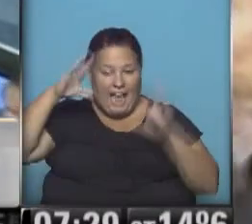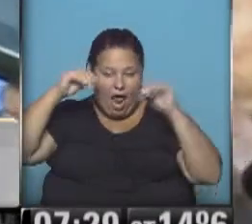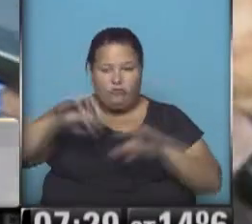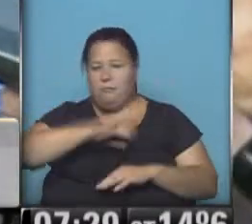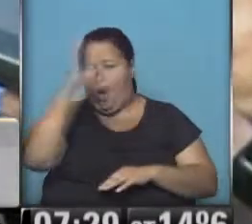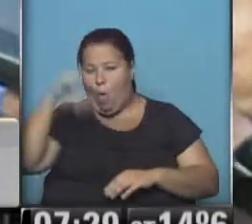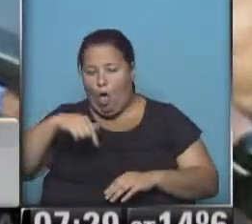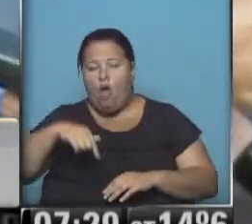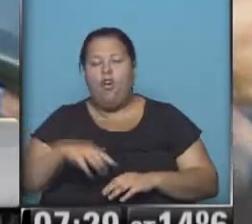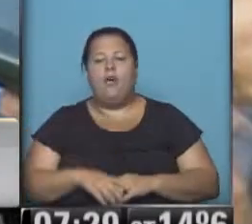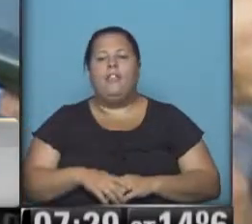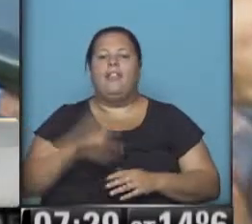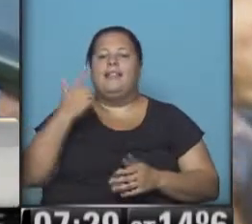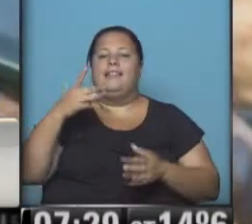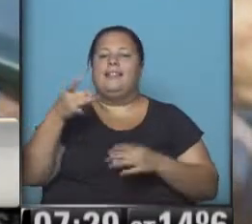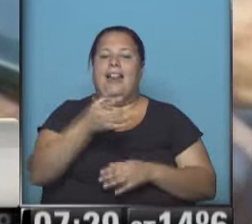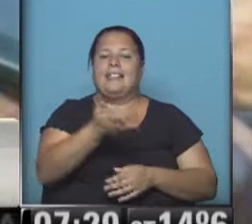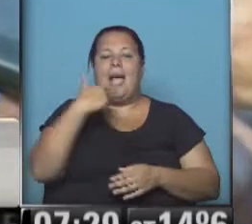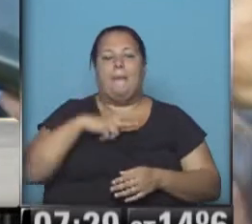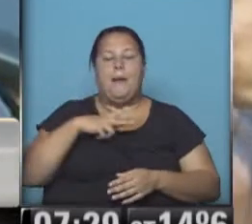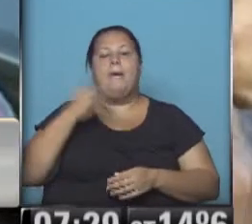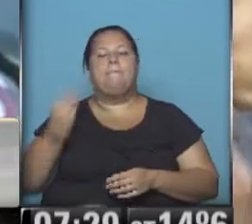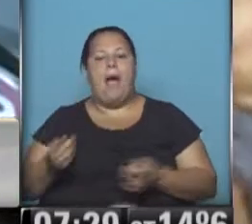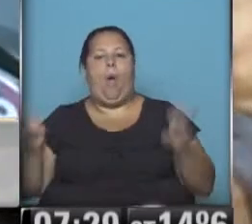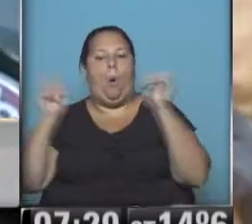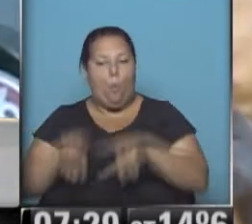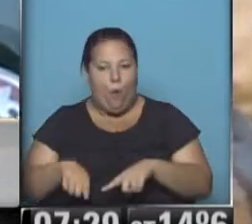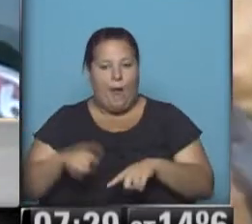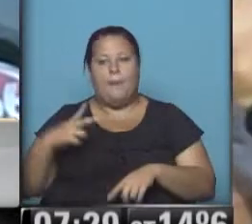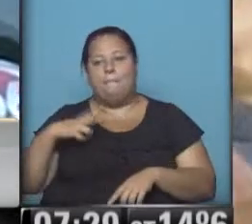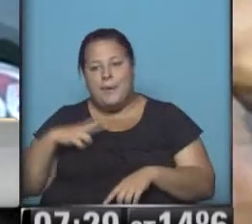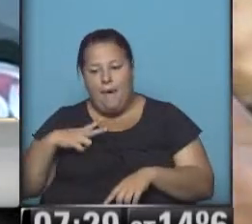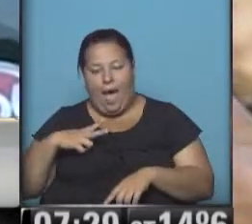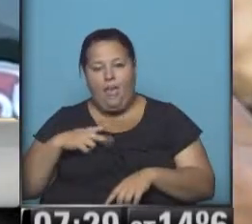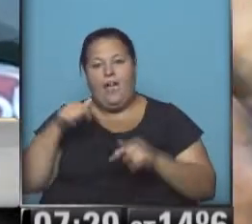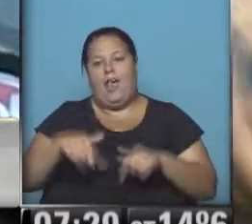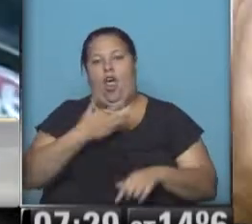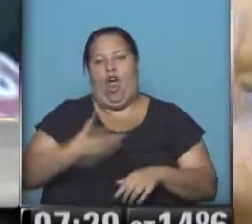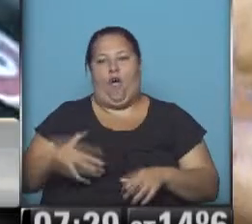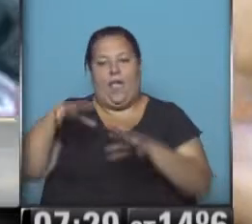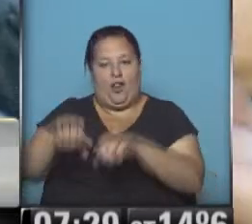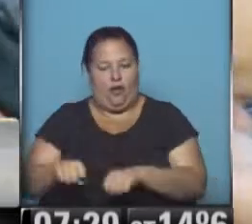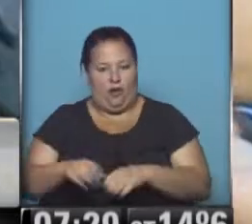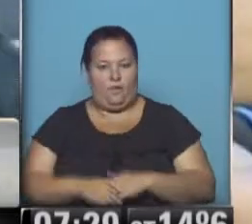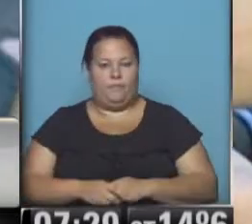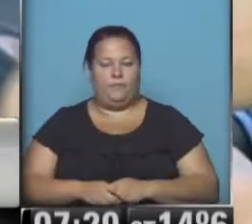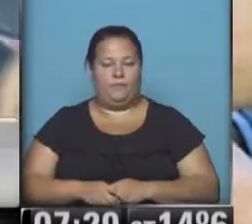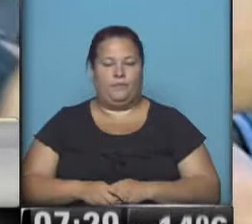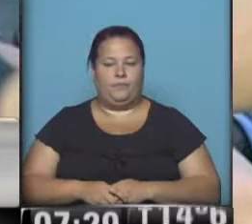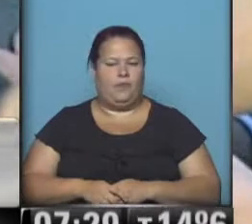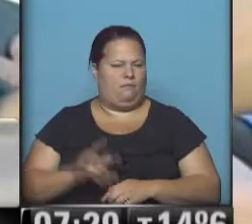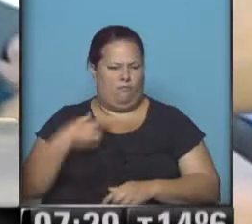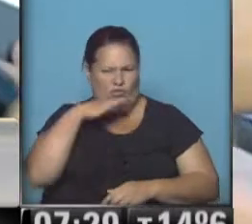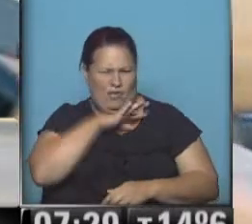madrugada de hoy, que le sacan los trenes a privados para que vuelva a privados poniendo en este lugar al gobierno.